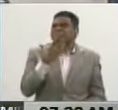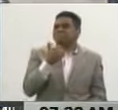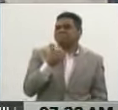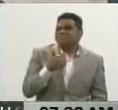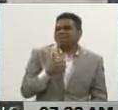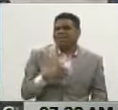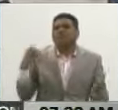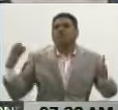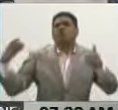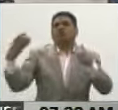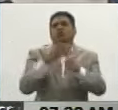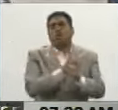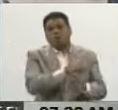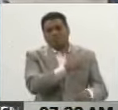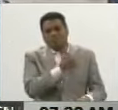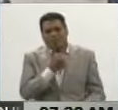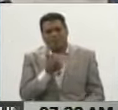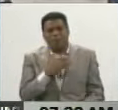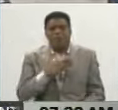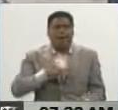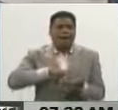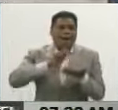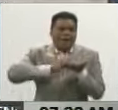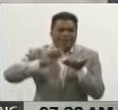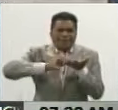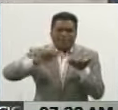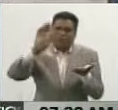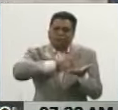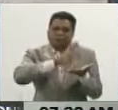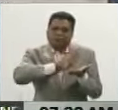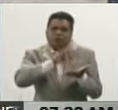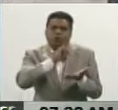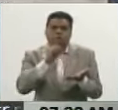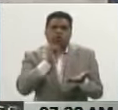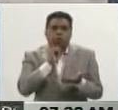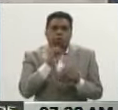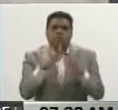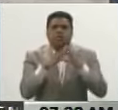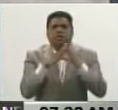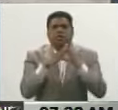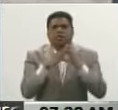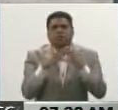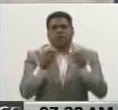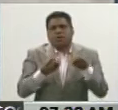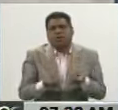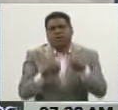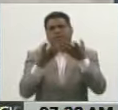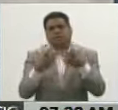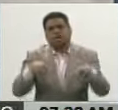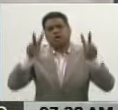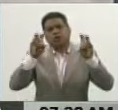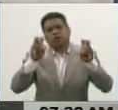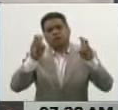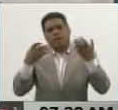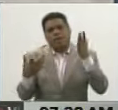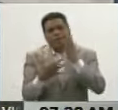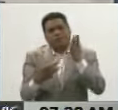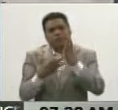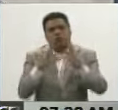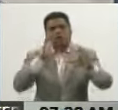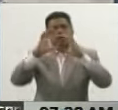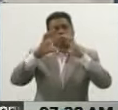era un logro para ellos aprender a escribir su nombre, ¿me entiendes? Al igual de que las dotaciones que han hecho el gobierno a través de las nuevas tecnologías, la información y la